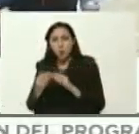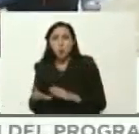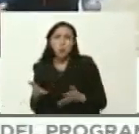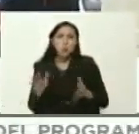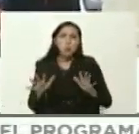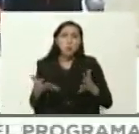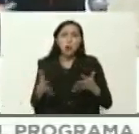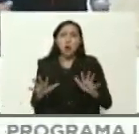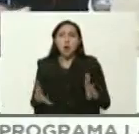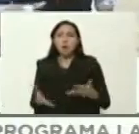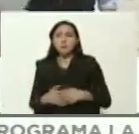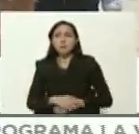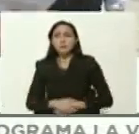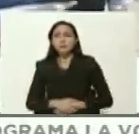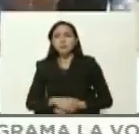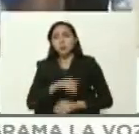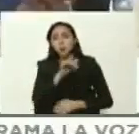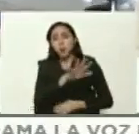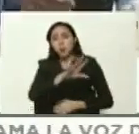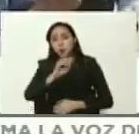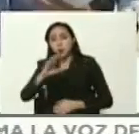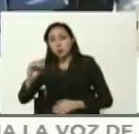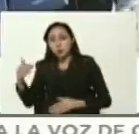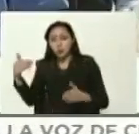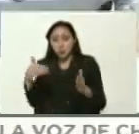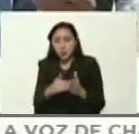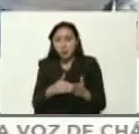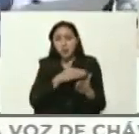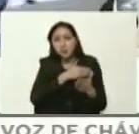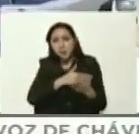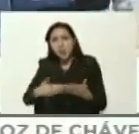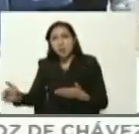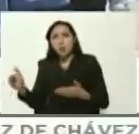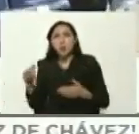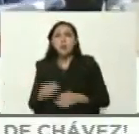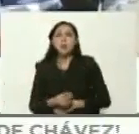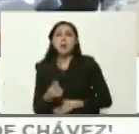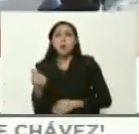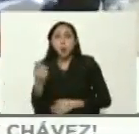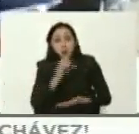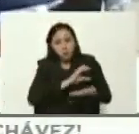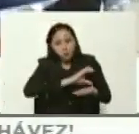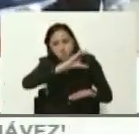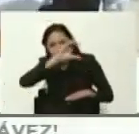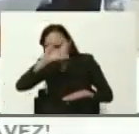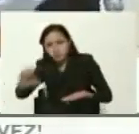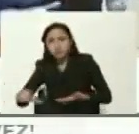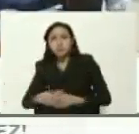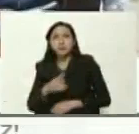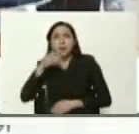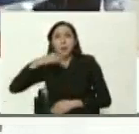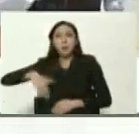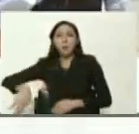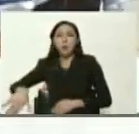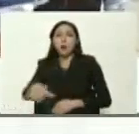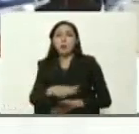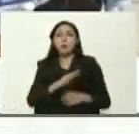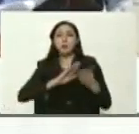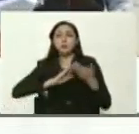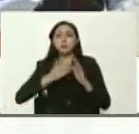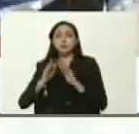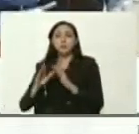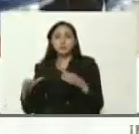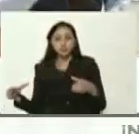aproximadamente, presidente, unos 400.000 millones de bolívares aprobados para que el pueblo, los consejos comunales,